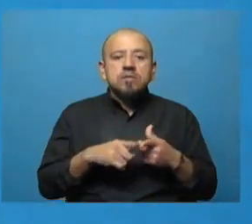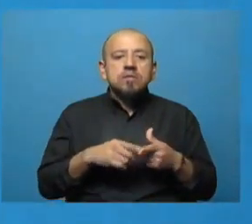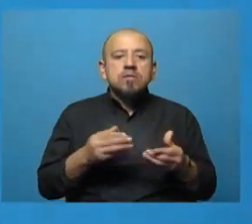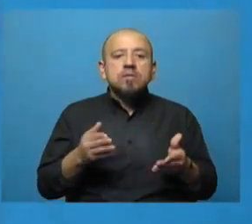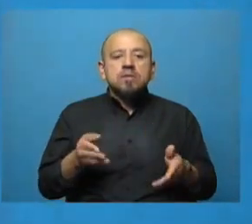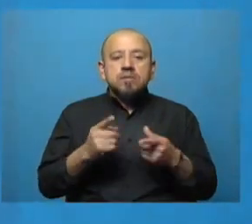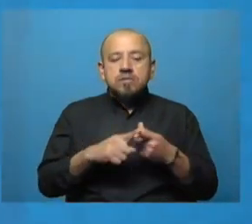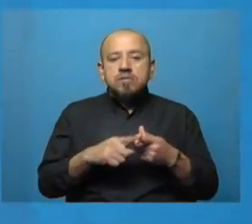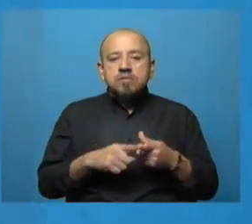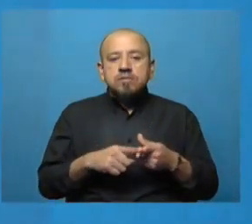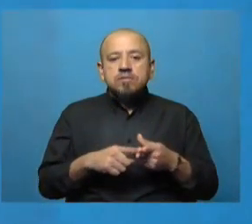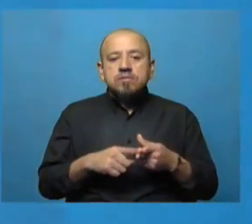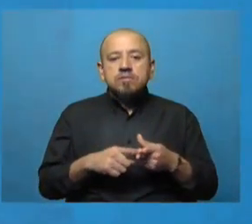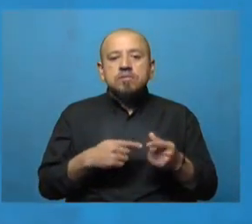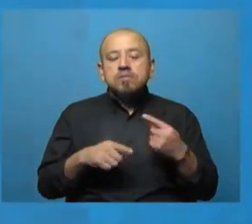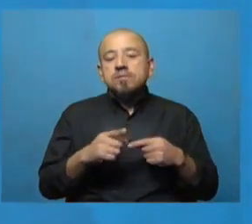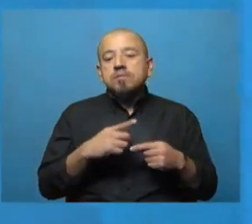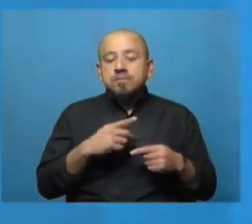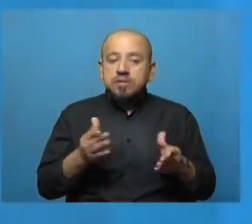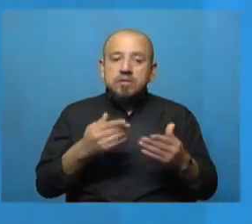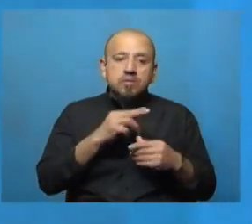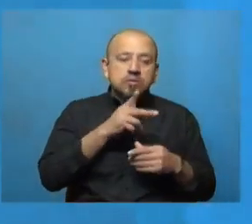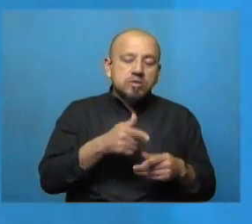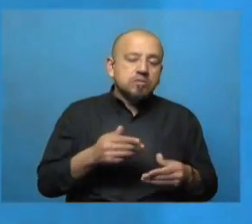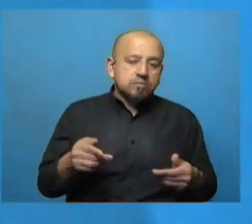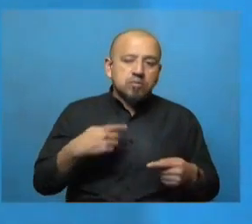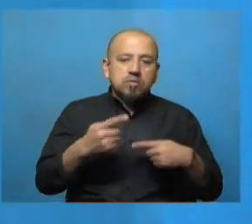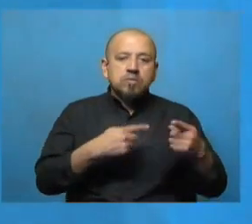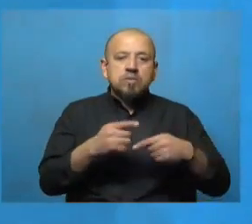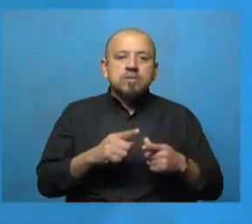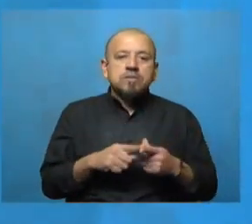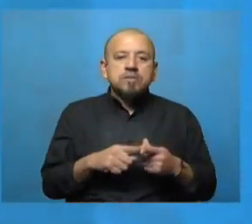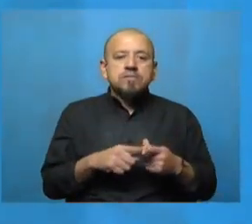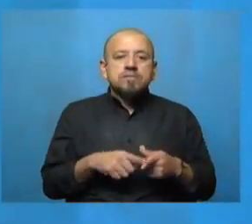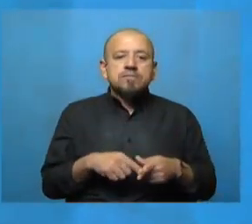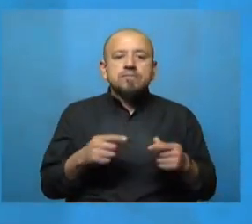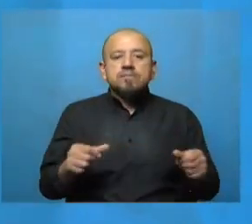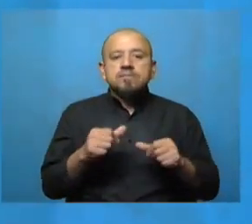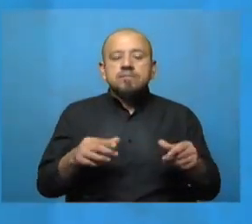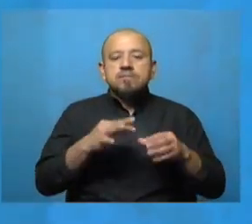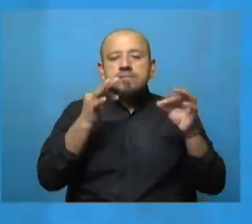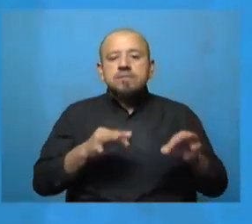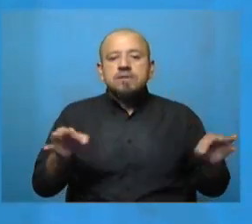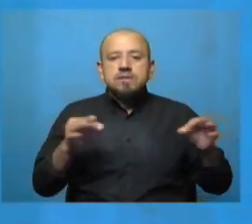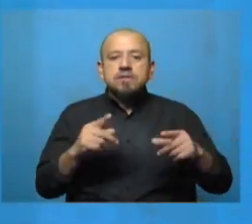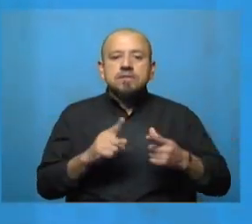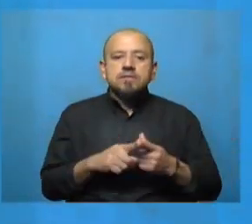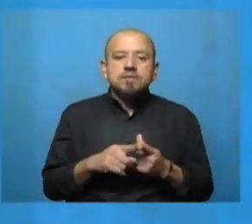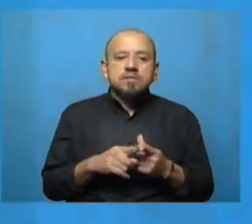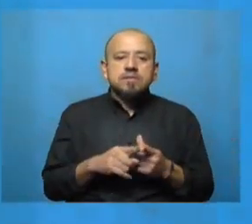que yo voy a retirar un poquito este a componer música si pueda